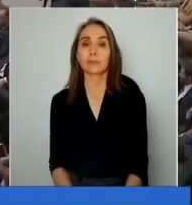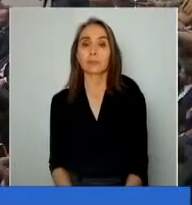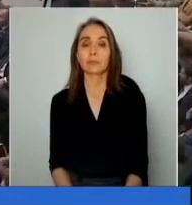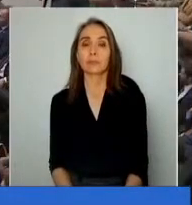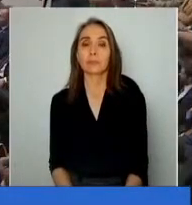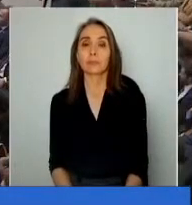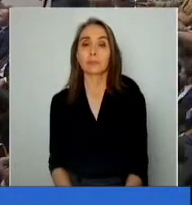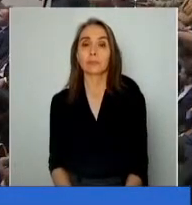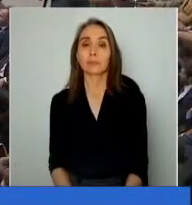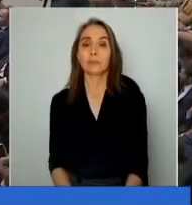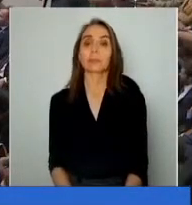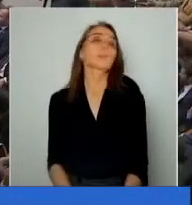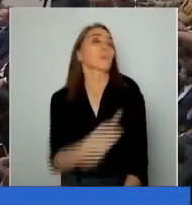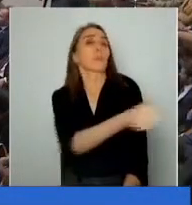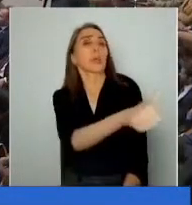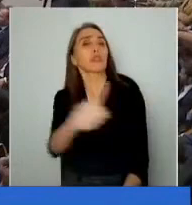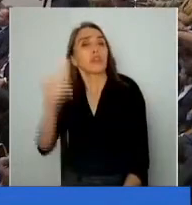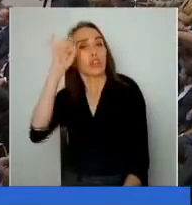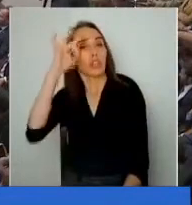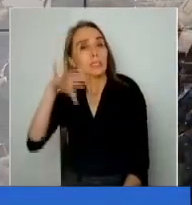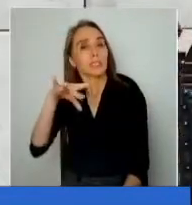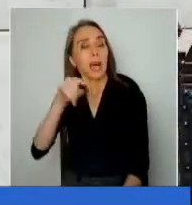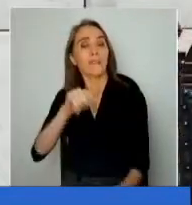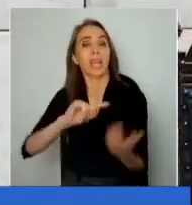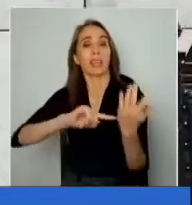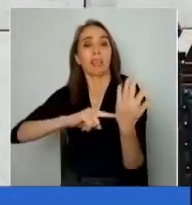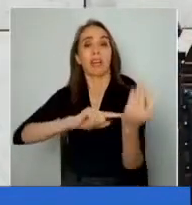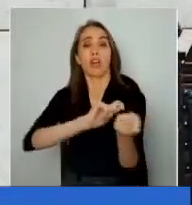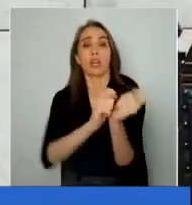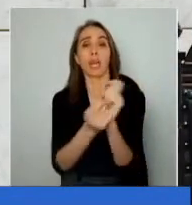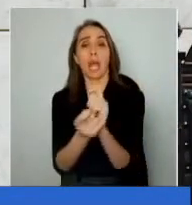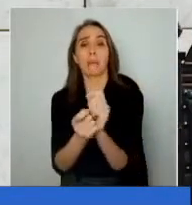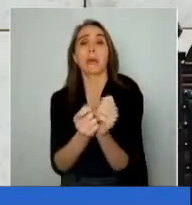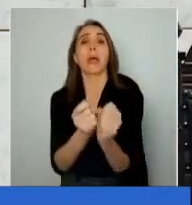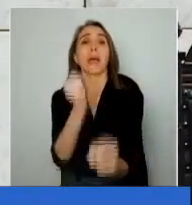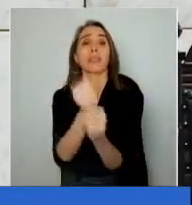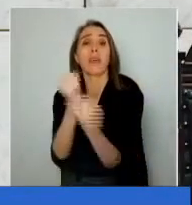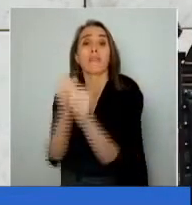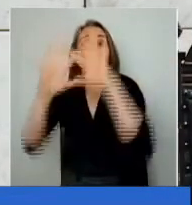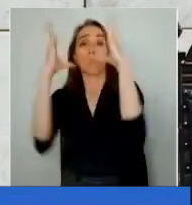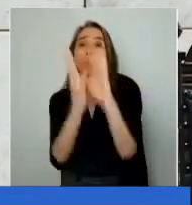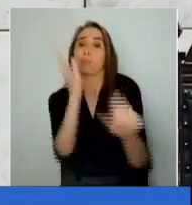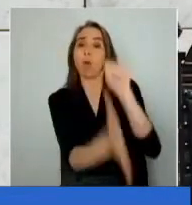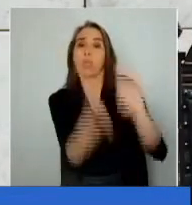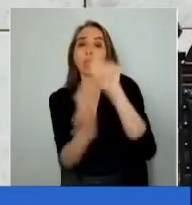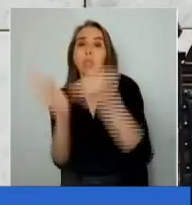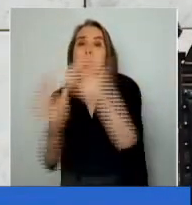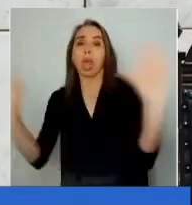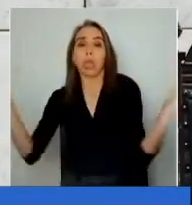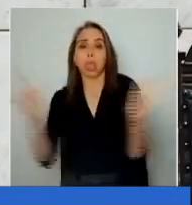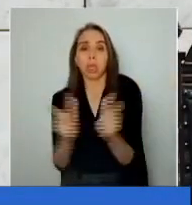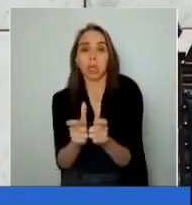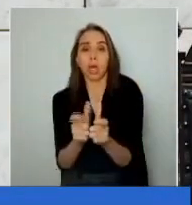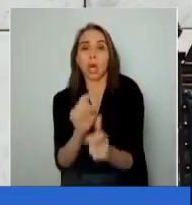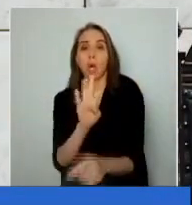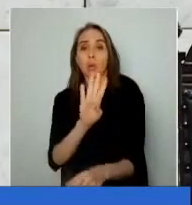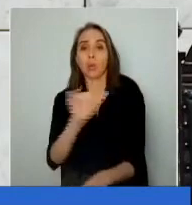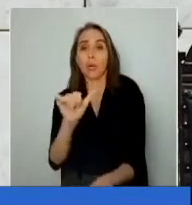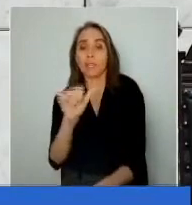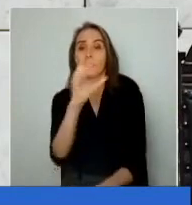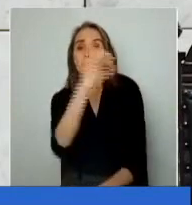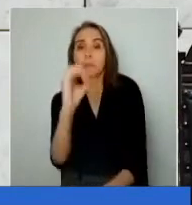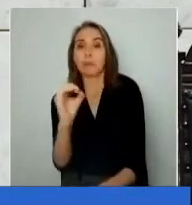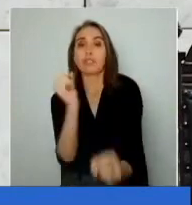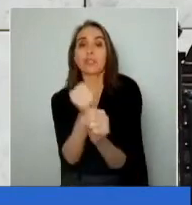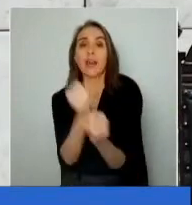todos sabemos que los cambios tecnológicos están destruyendo empleo en todo el mundo se estima que el 46 de los por ciento de los empleos